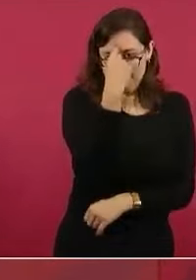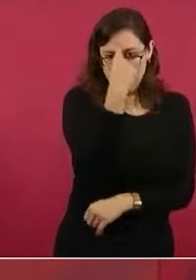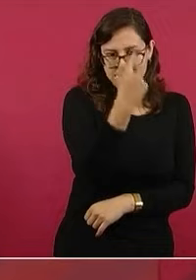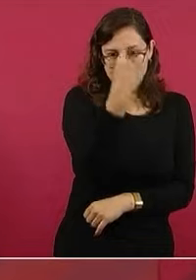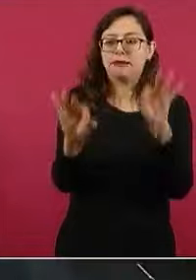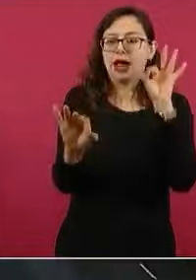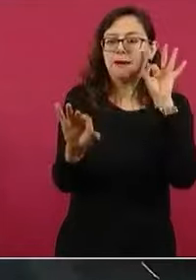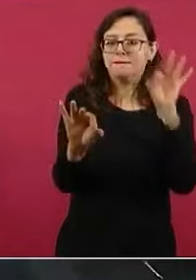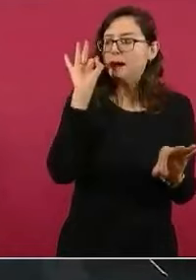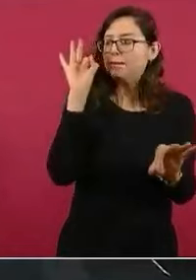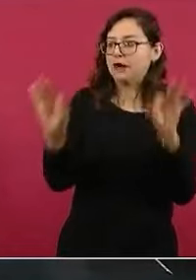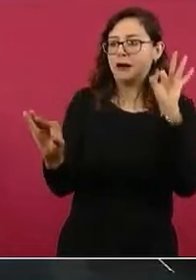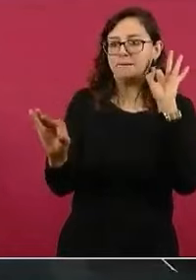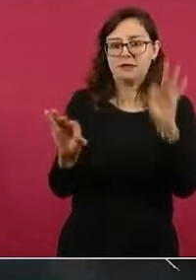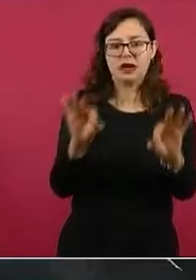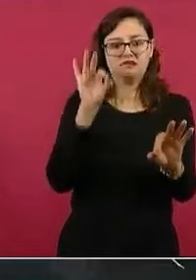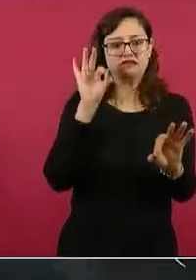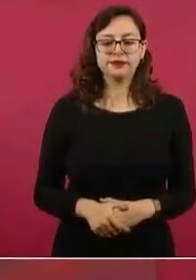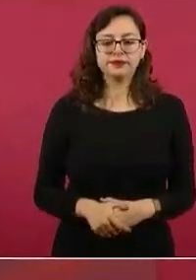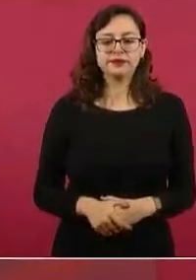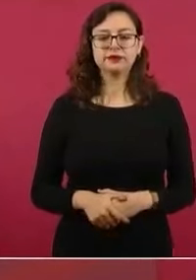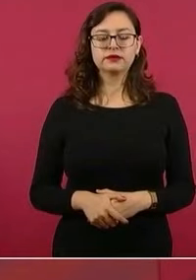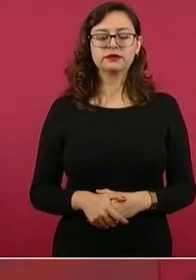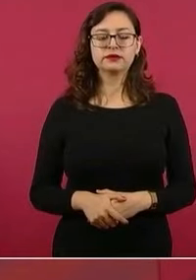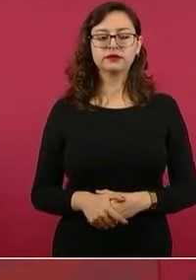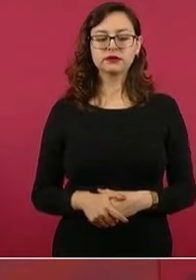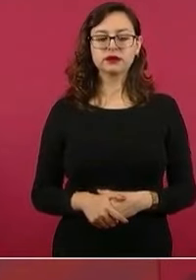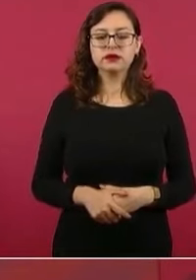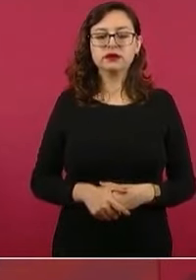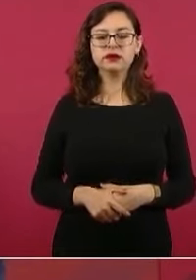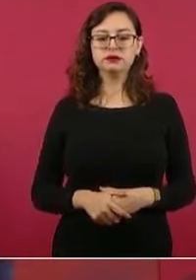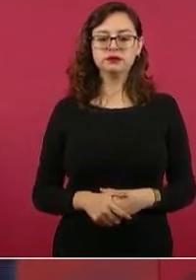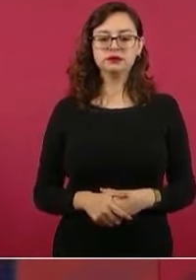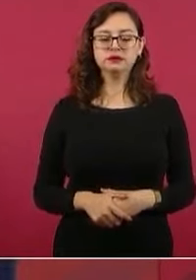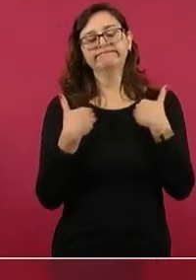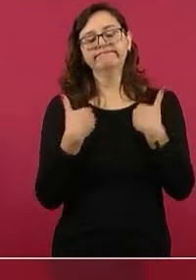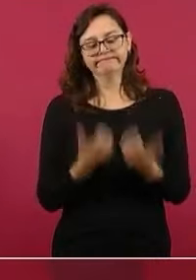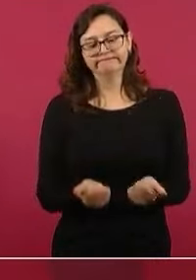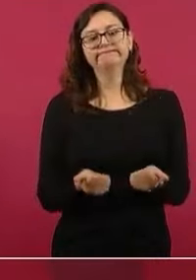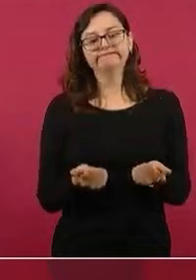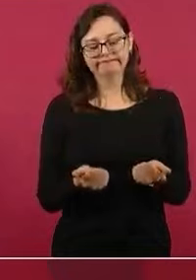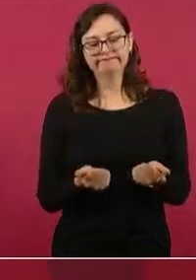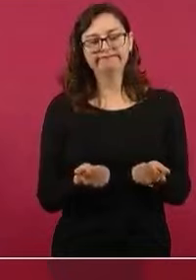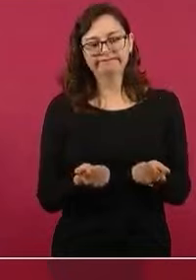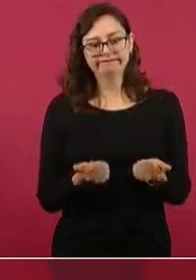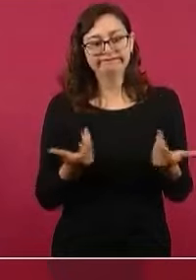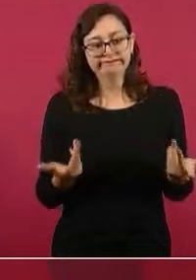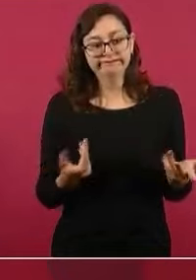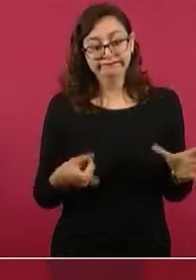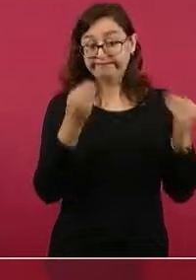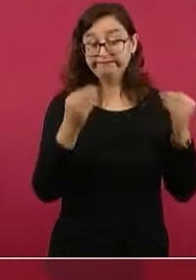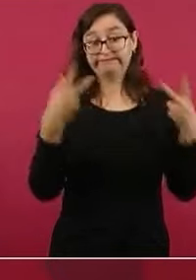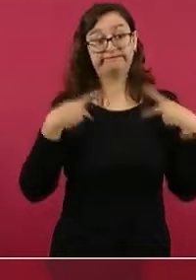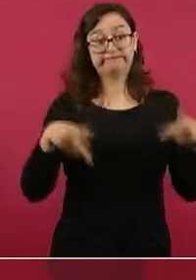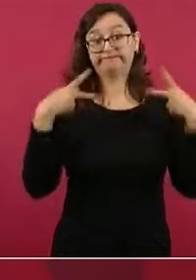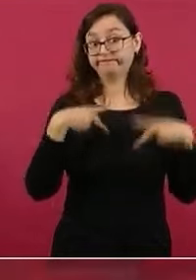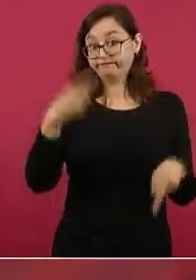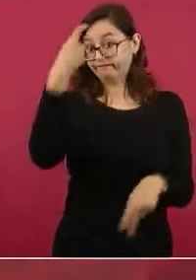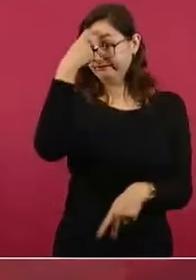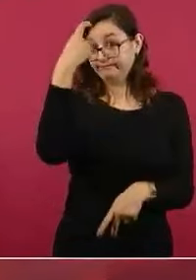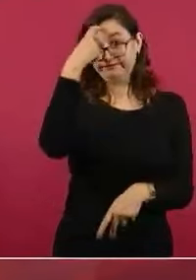fueron metiendo hasta la médula. Por eso yo los entiendo muy bien y no son pocos, ya lo he dicho.